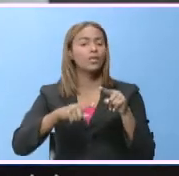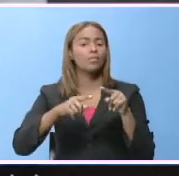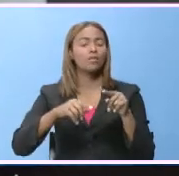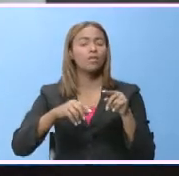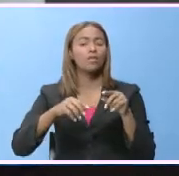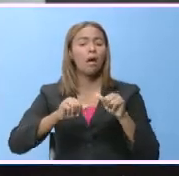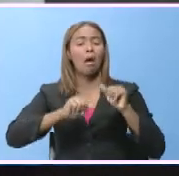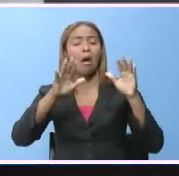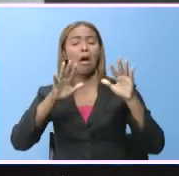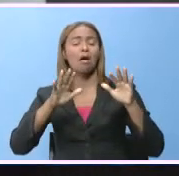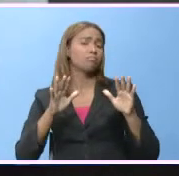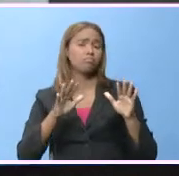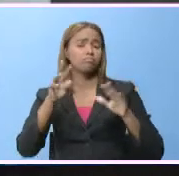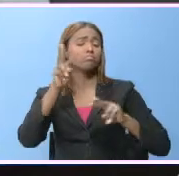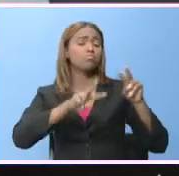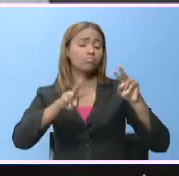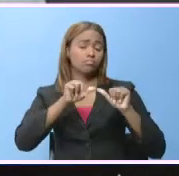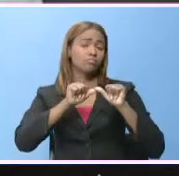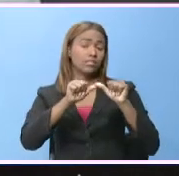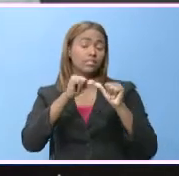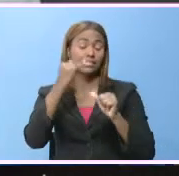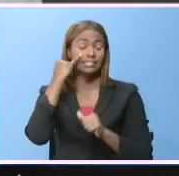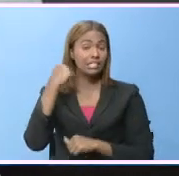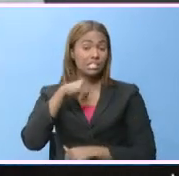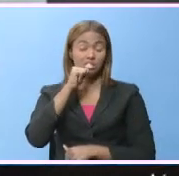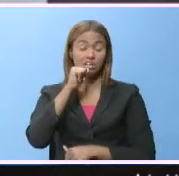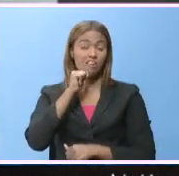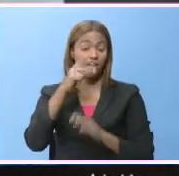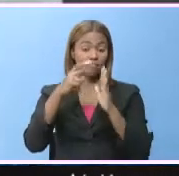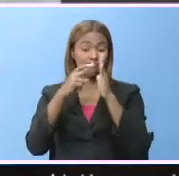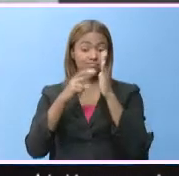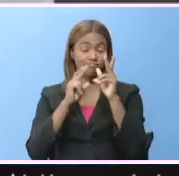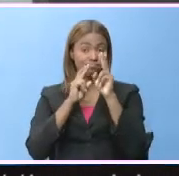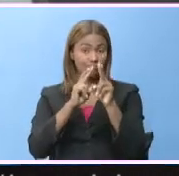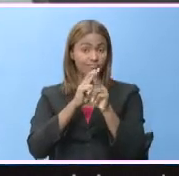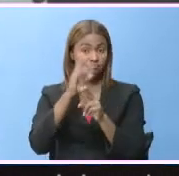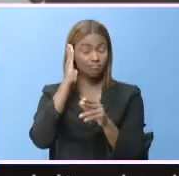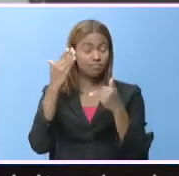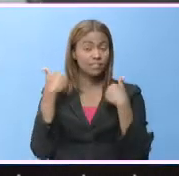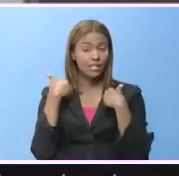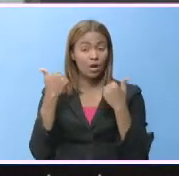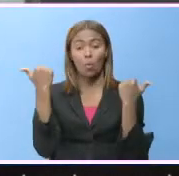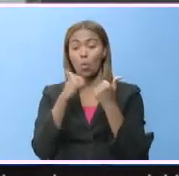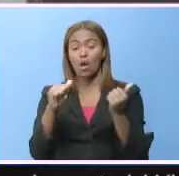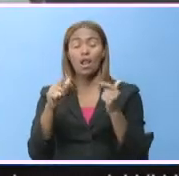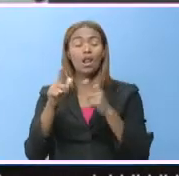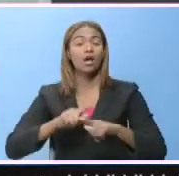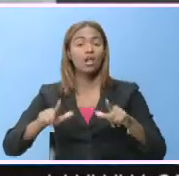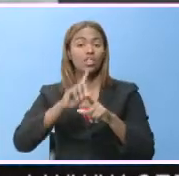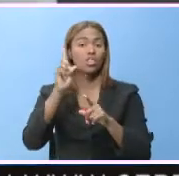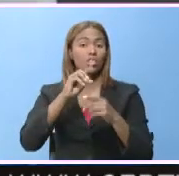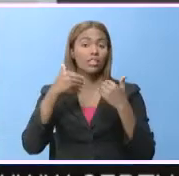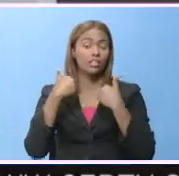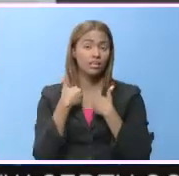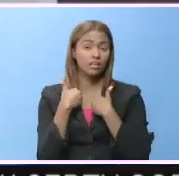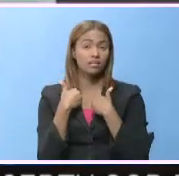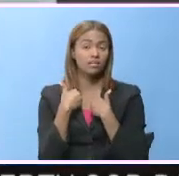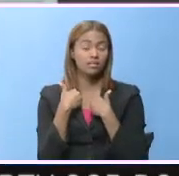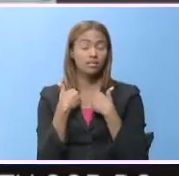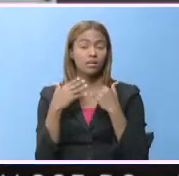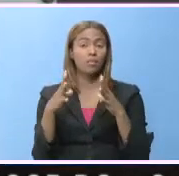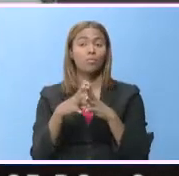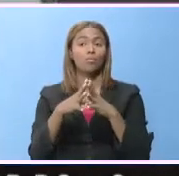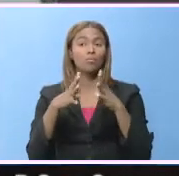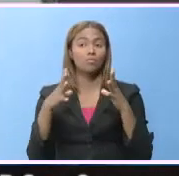vista. Si no mantenemos las medidas, vamos en cualquier lugar donde haya